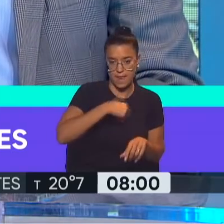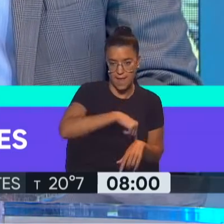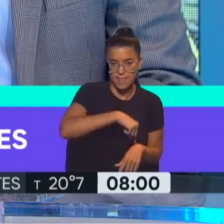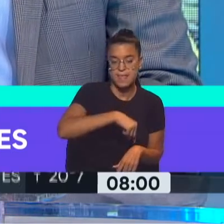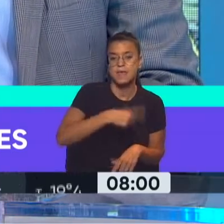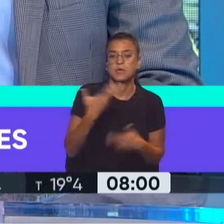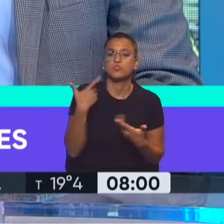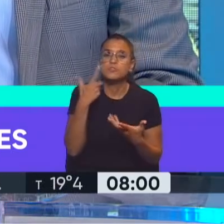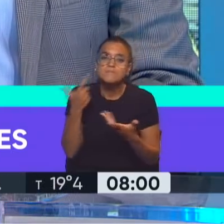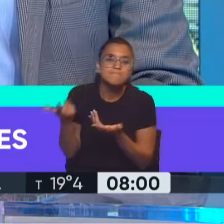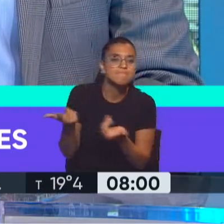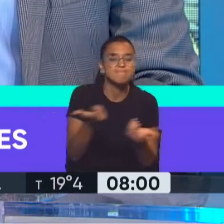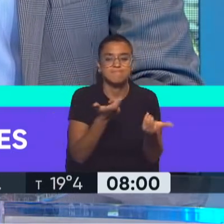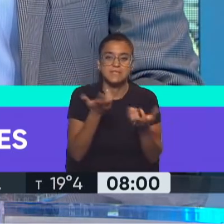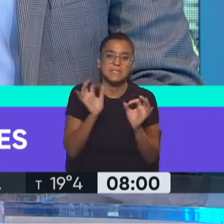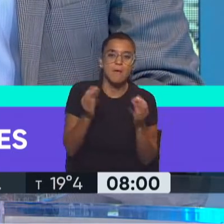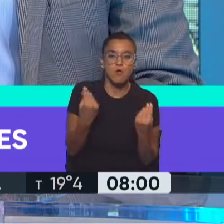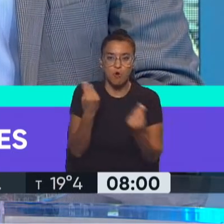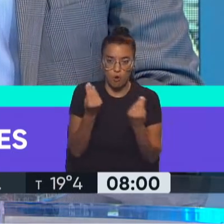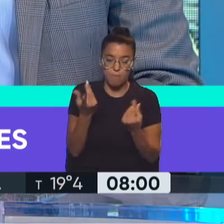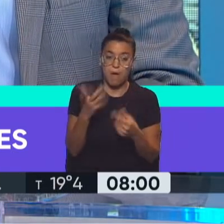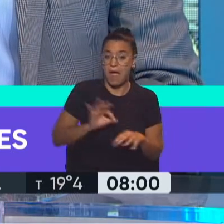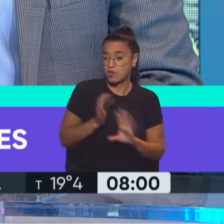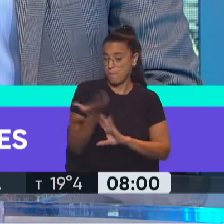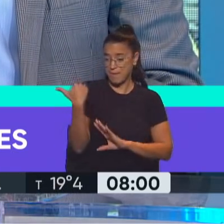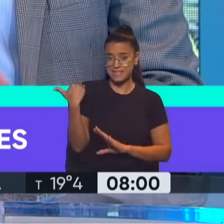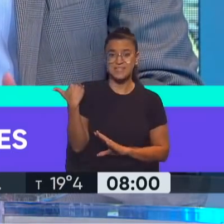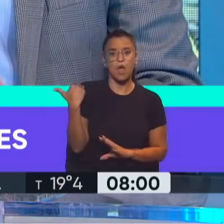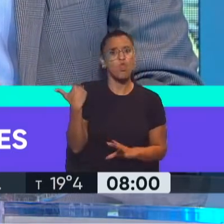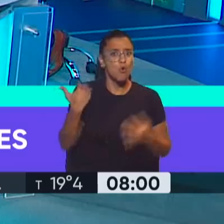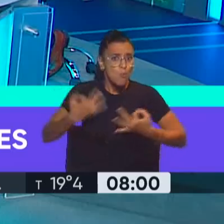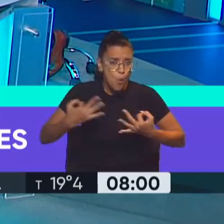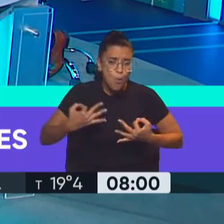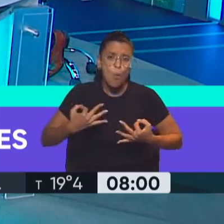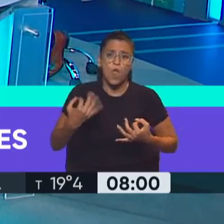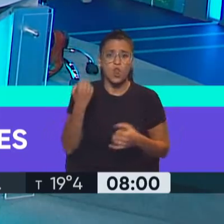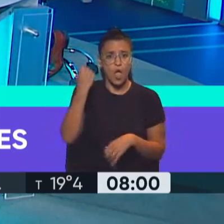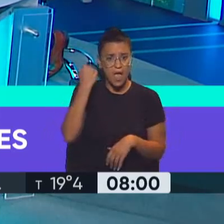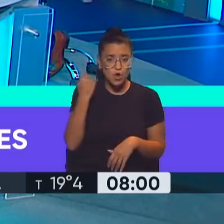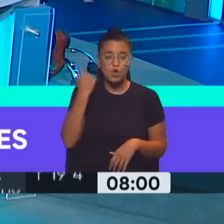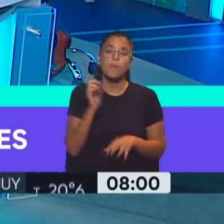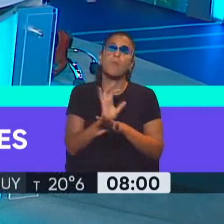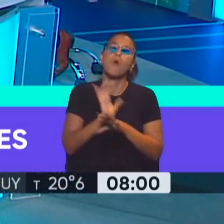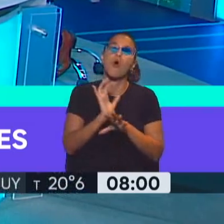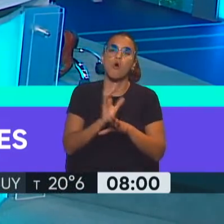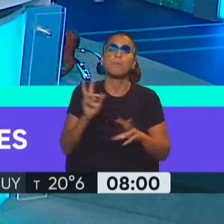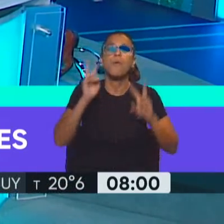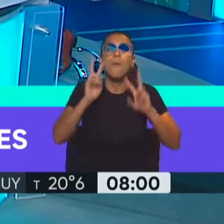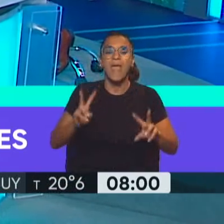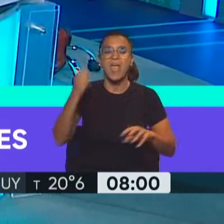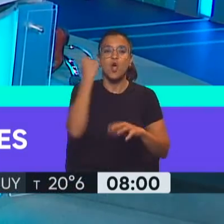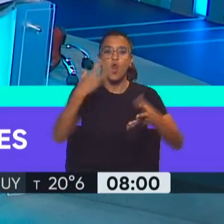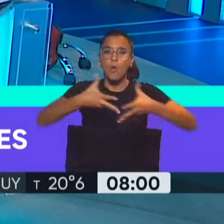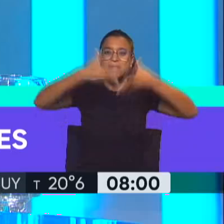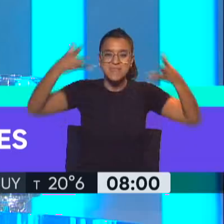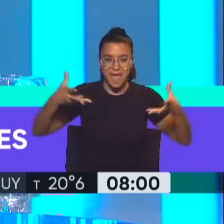percepción el año pasado fue un año muy bueno para la economía visto desde el punto de vista macroeconómico y